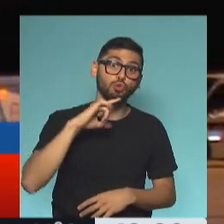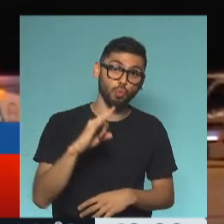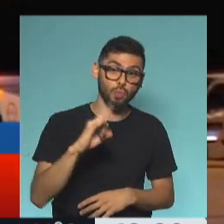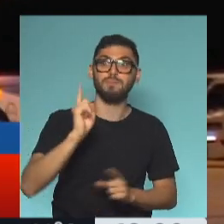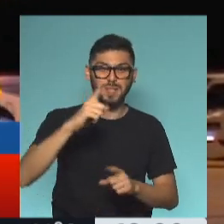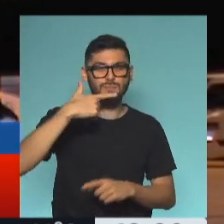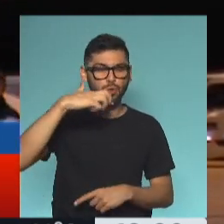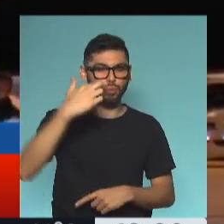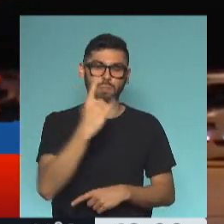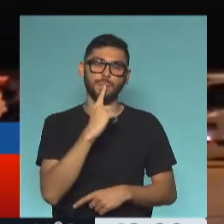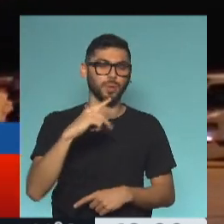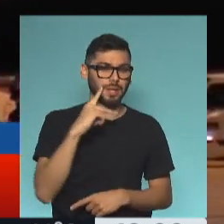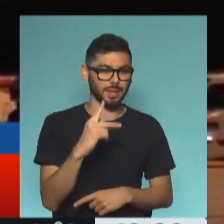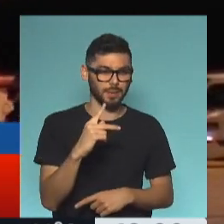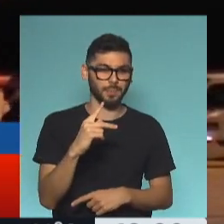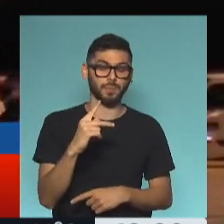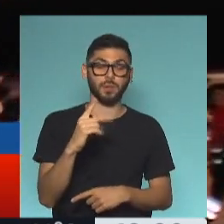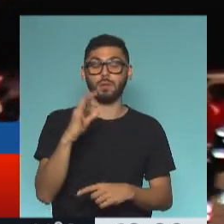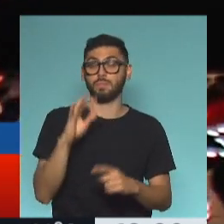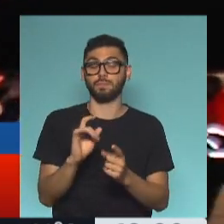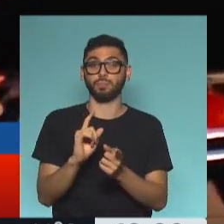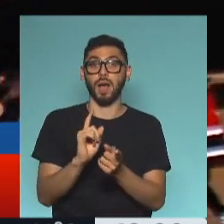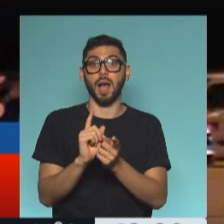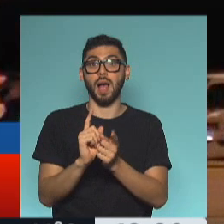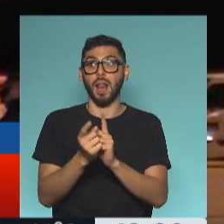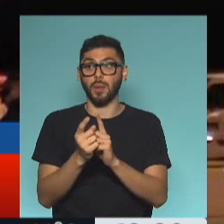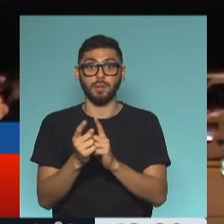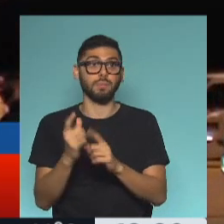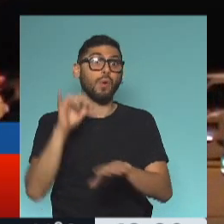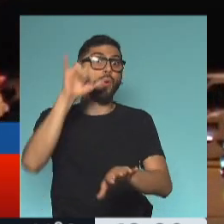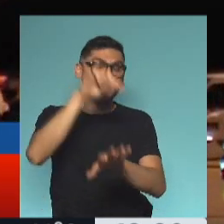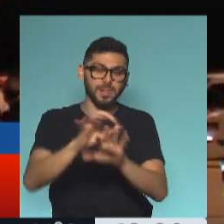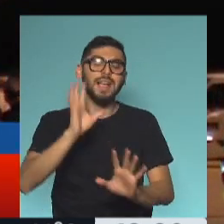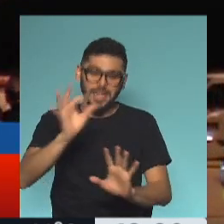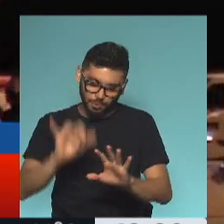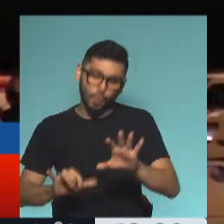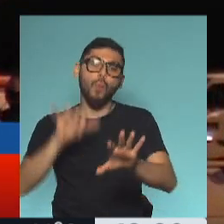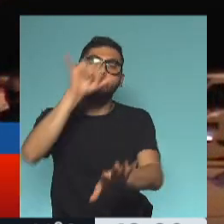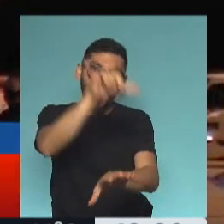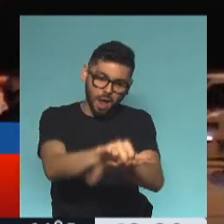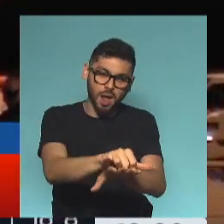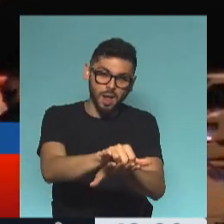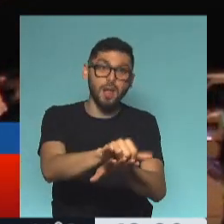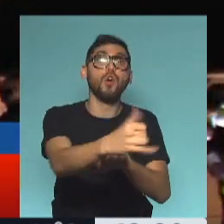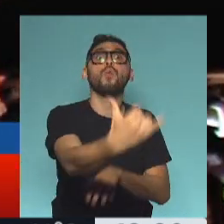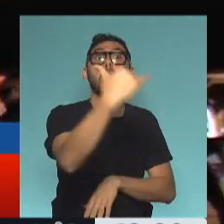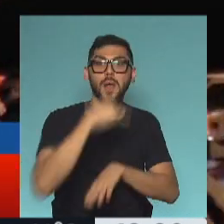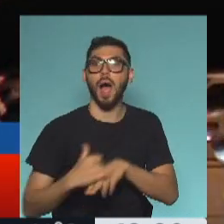Sputnik. Como ya sabemos, al revés, lo que no sabemos es cuántas. Ya sabemos que nos enteramos cuando aterriza el avión.